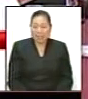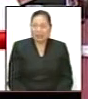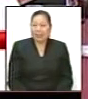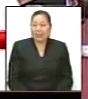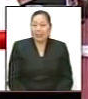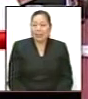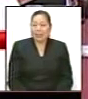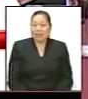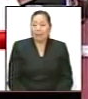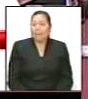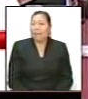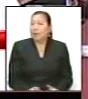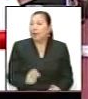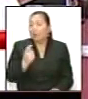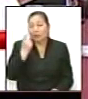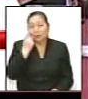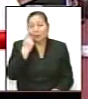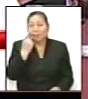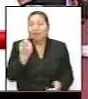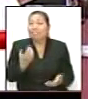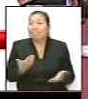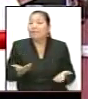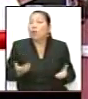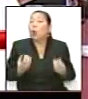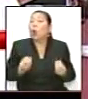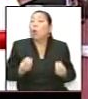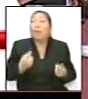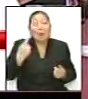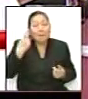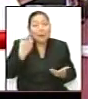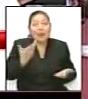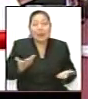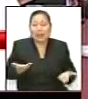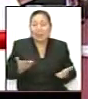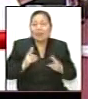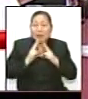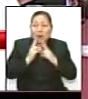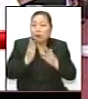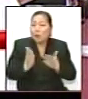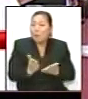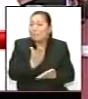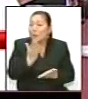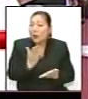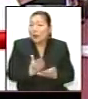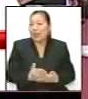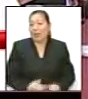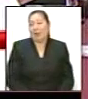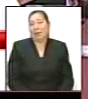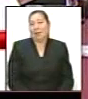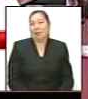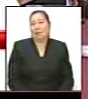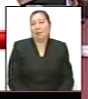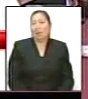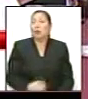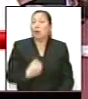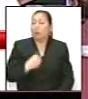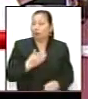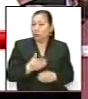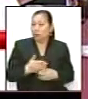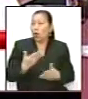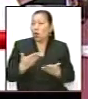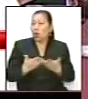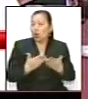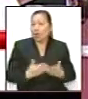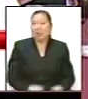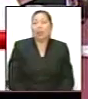sectores. Si no se conoce eso, presidente, ¿cómo se piensa entonces resolver los problemas? Visité el colegio